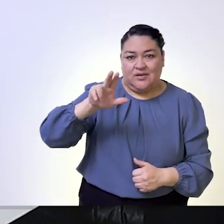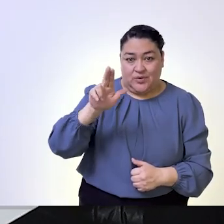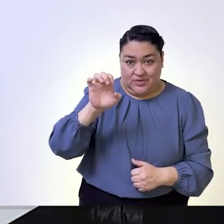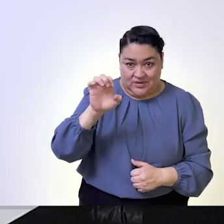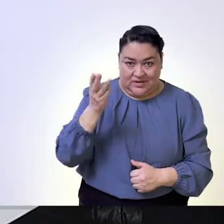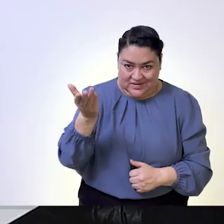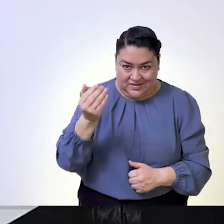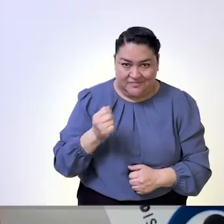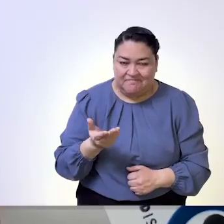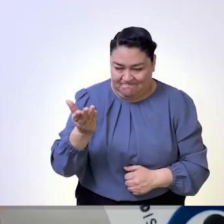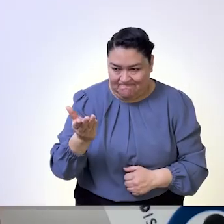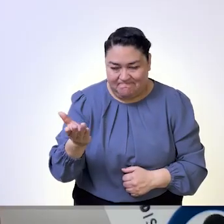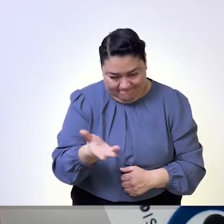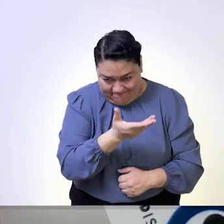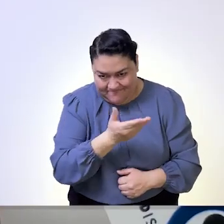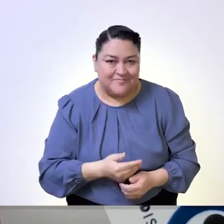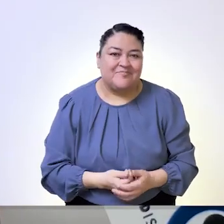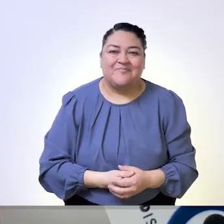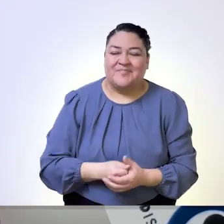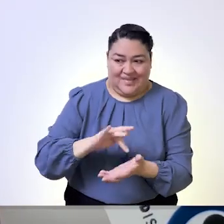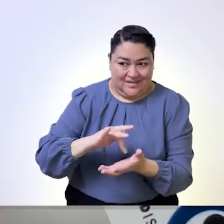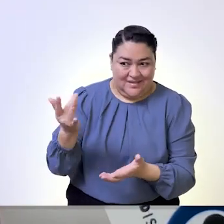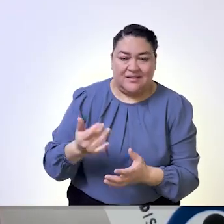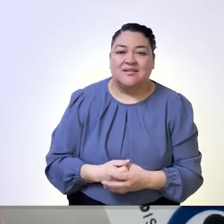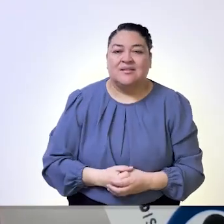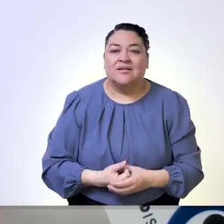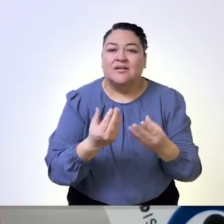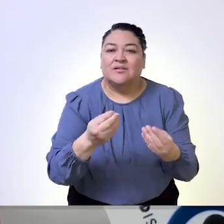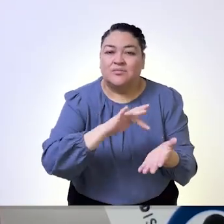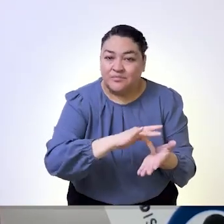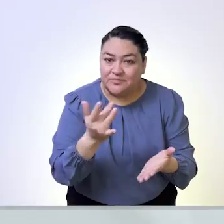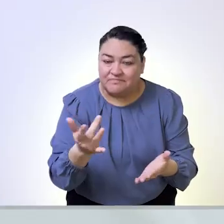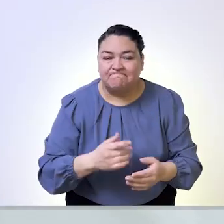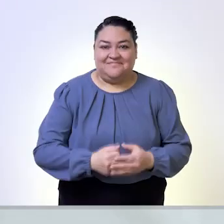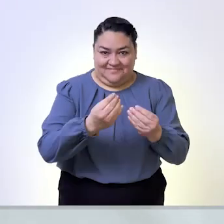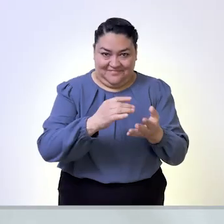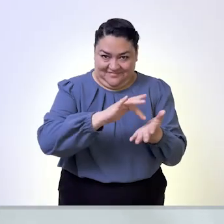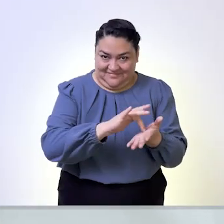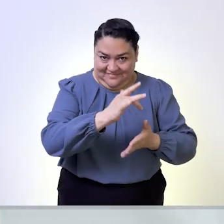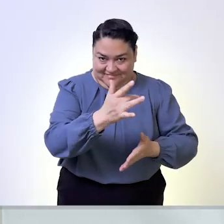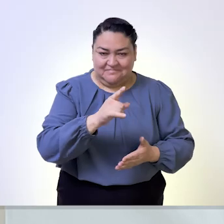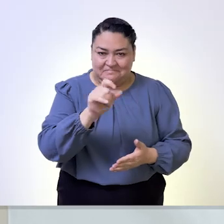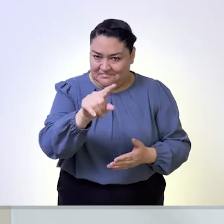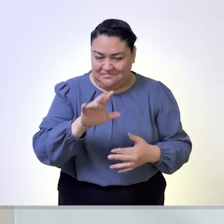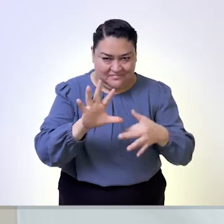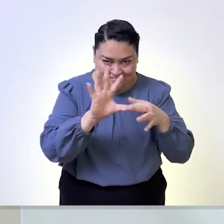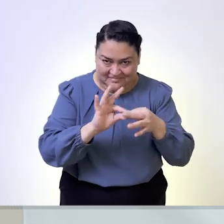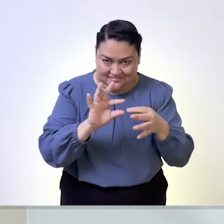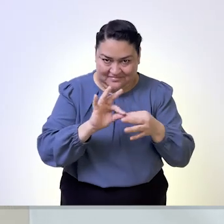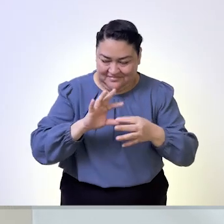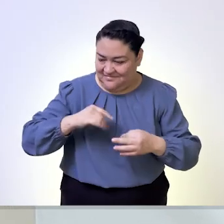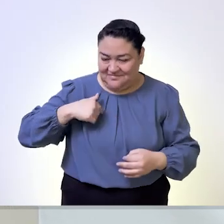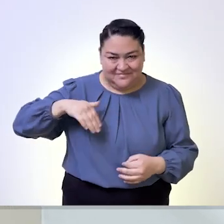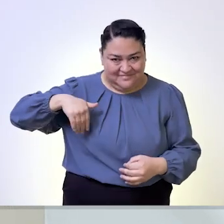esta participación de cierre. Sí. Adelante, Enrique, muchas gracias. Muchas gracias. Pues tiene que ver con lo